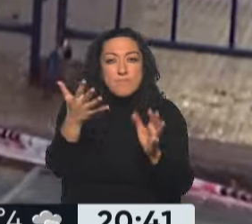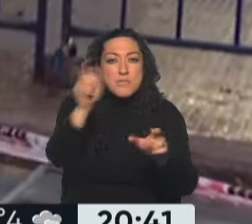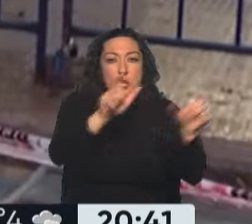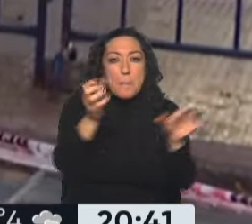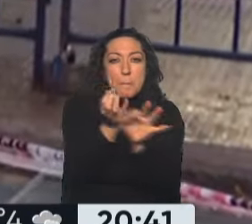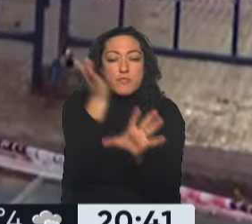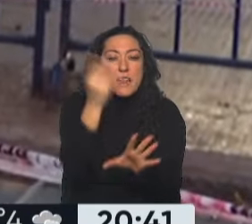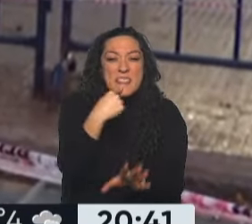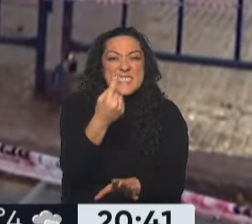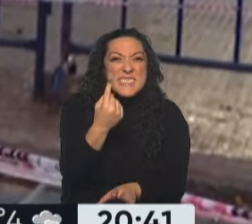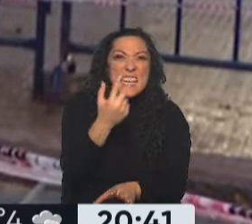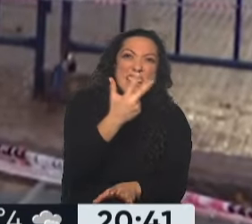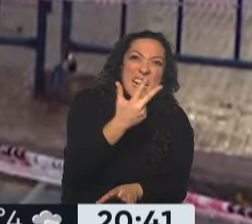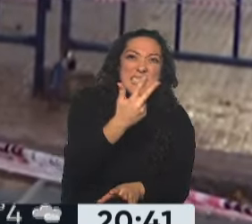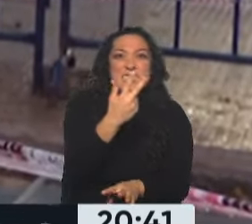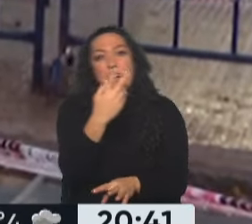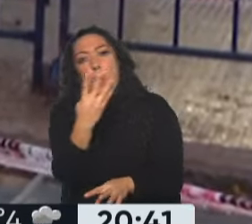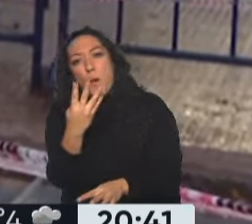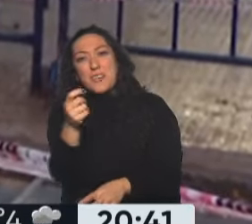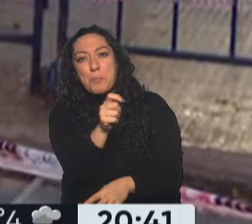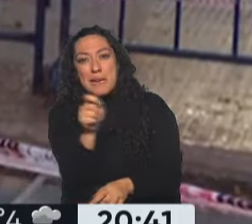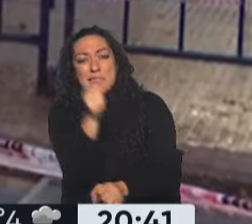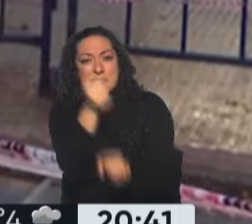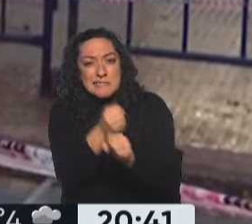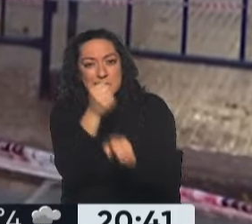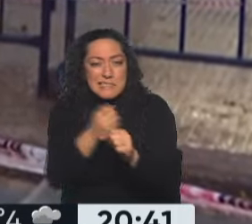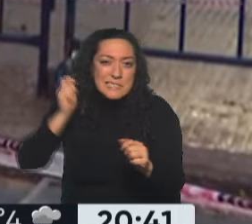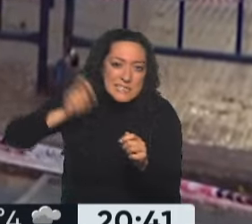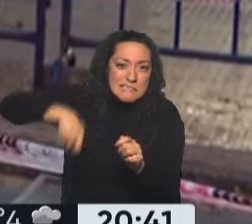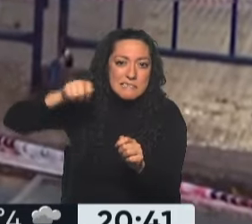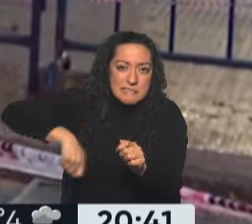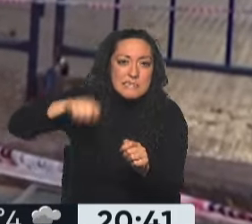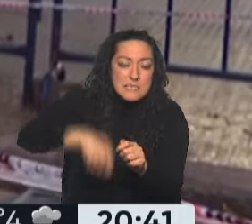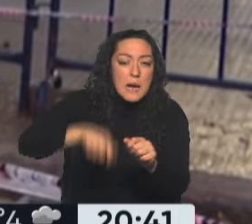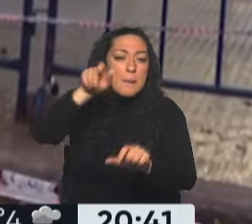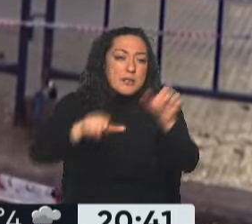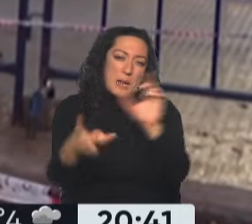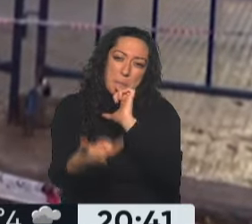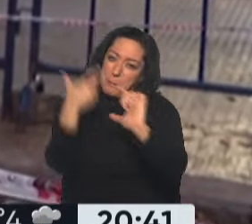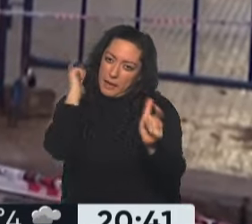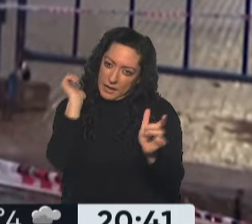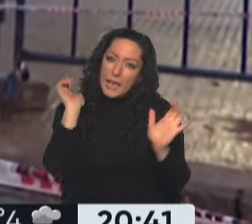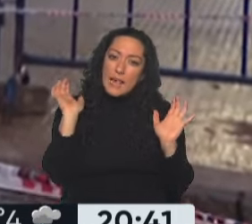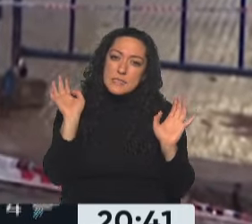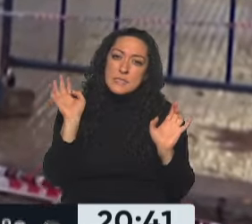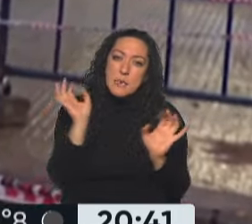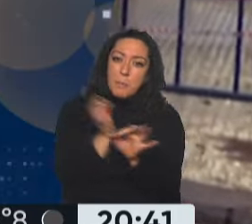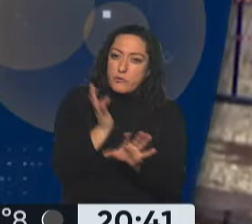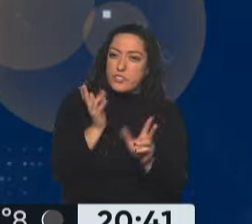especialistas, entre 3 y 4 meses. A su vez, es gente experimentada, según los